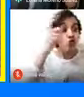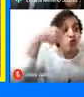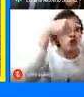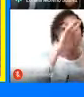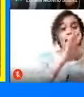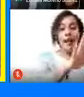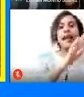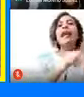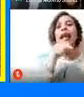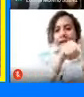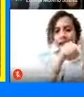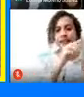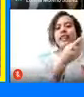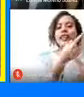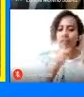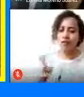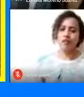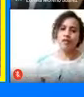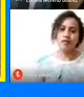sector turístico.